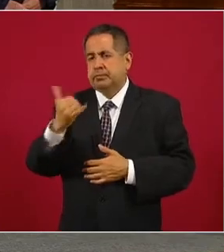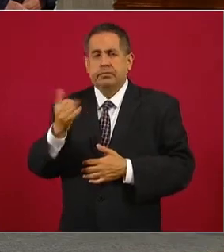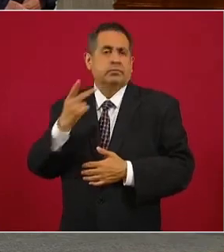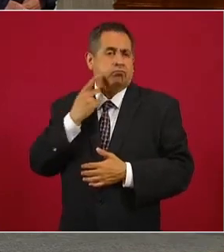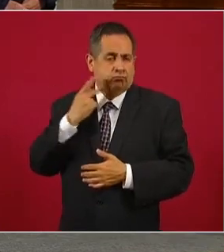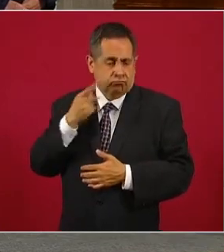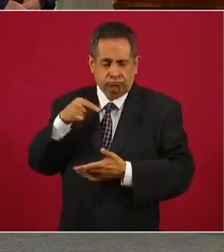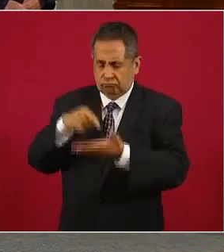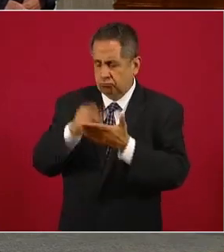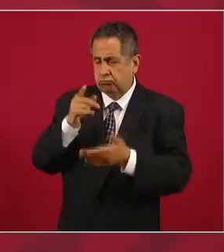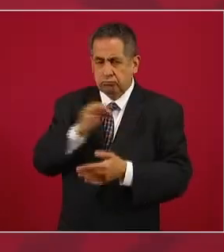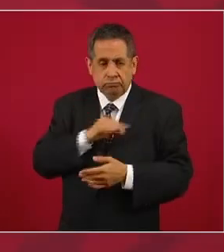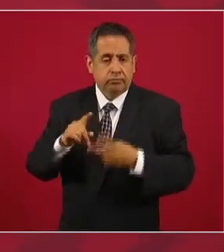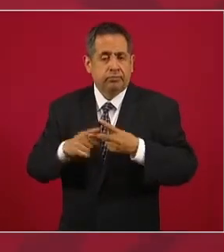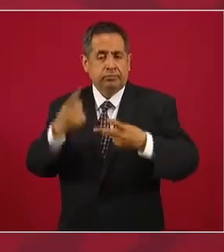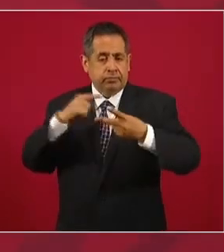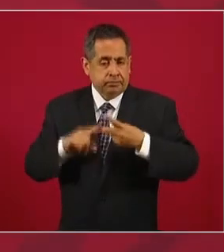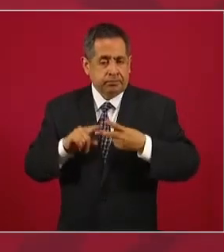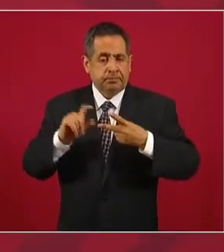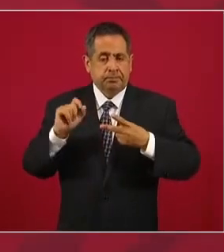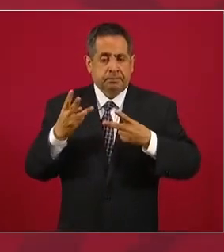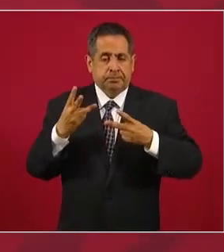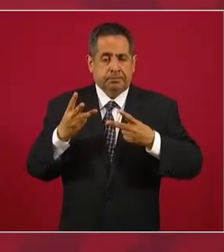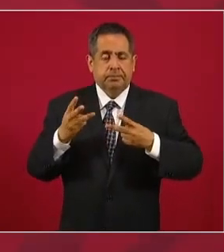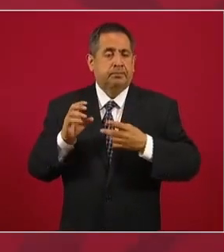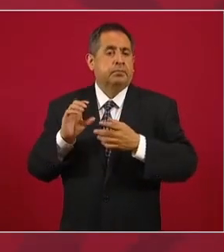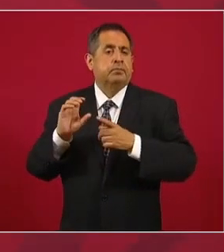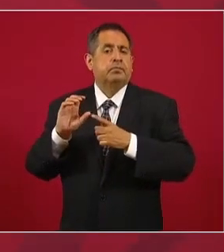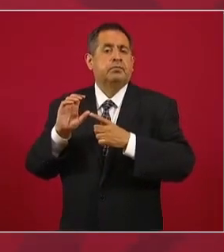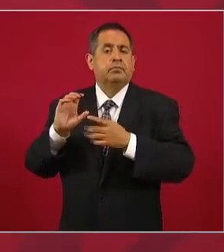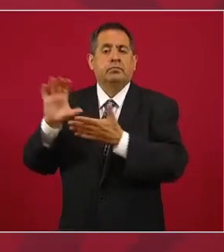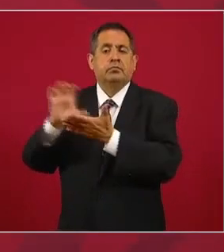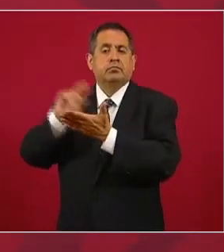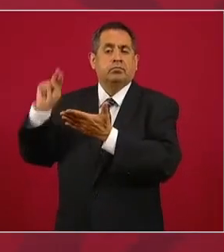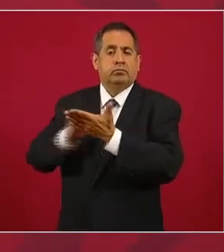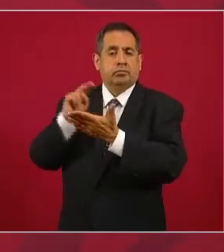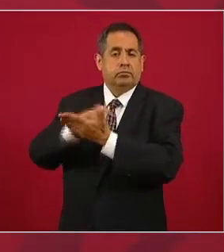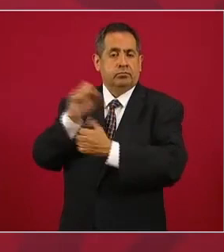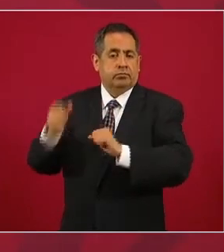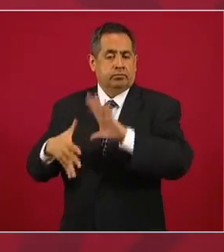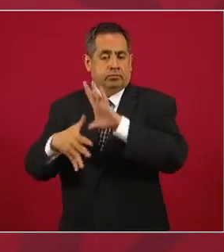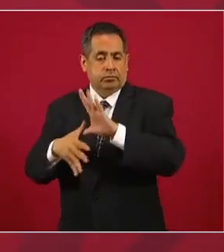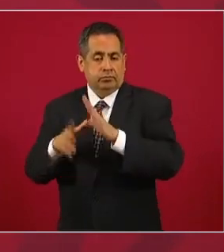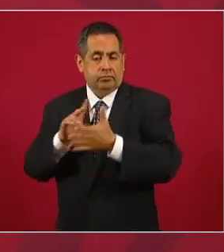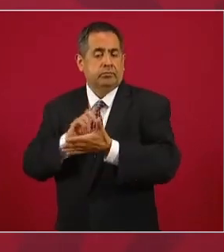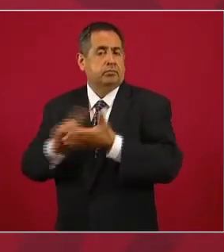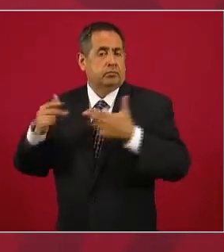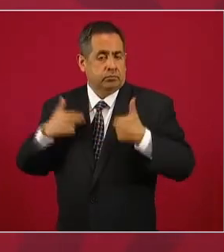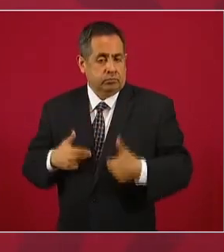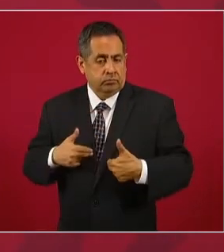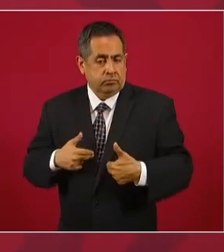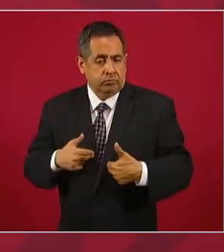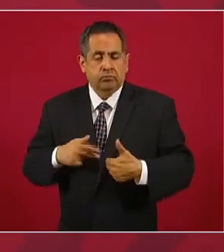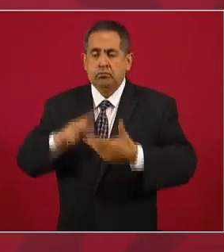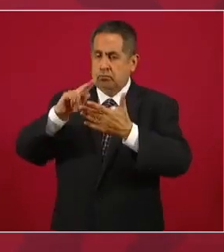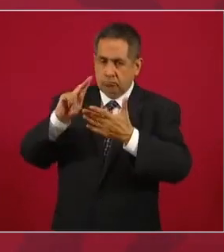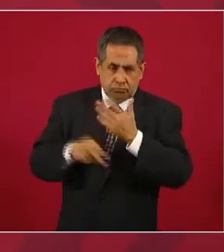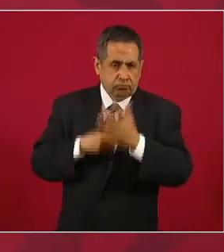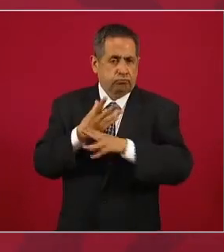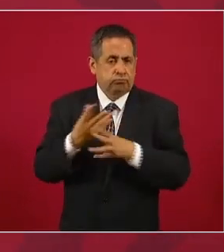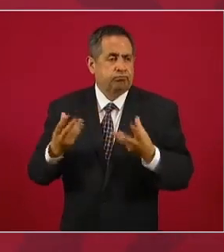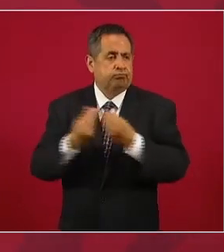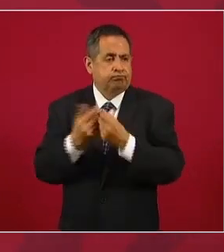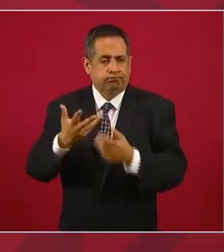Políticos y el 23 de la Convención Americana sobre Derechos Humanos, y reafirma